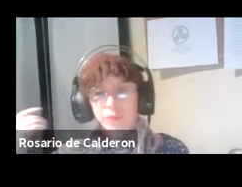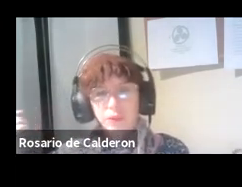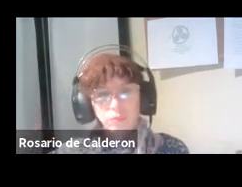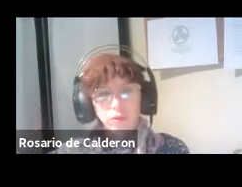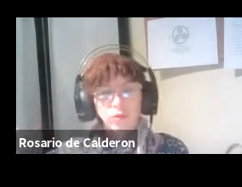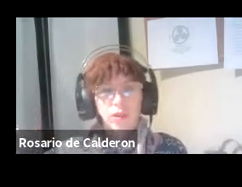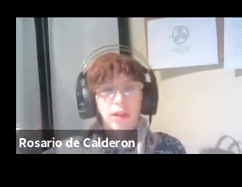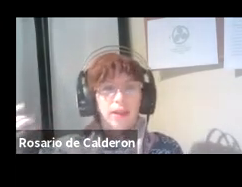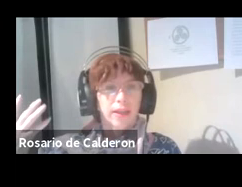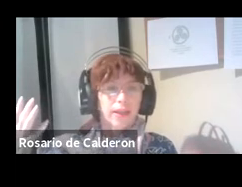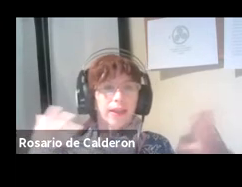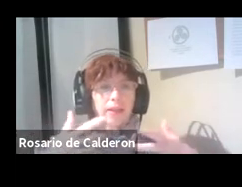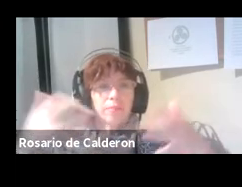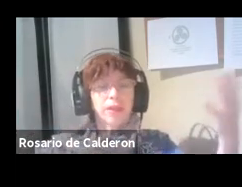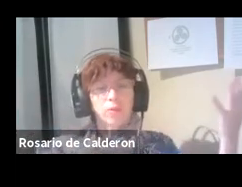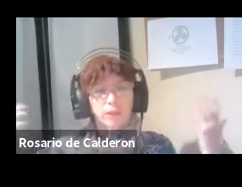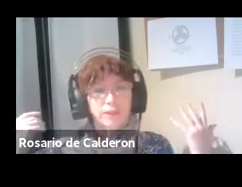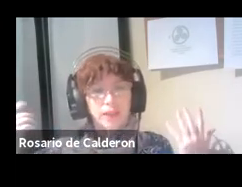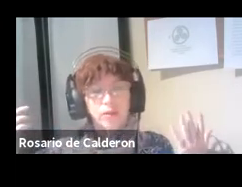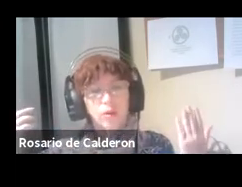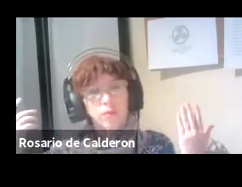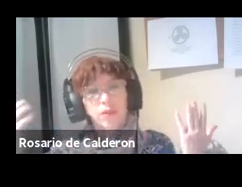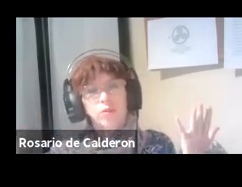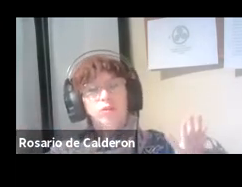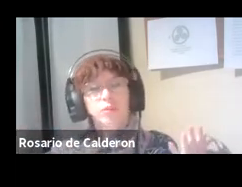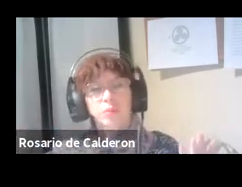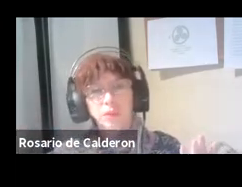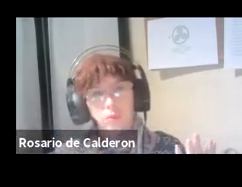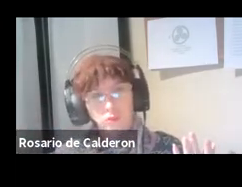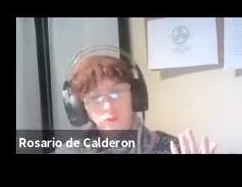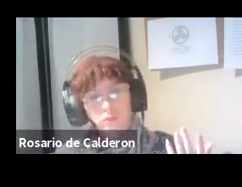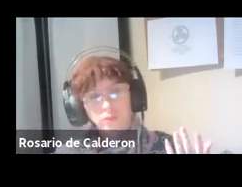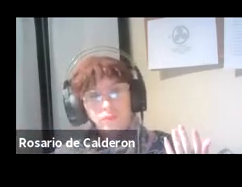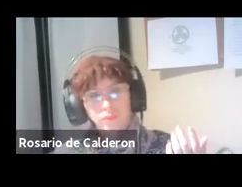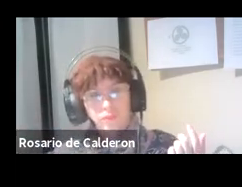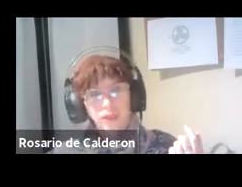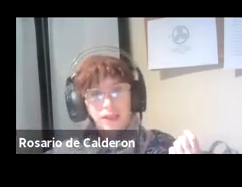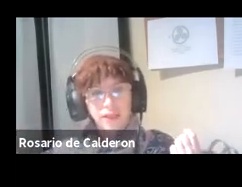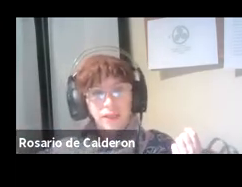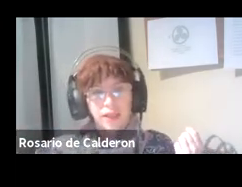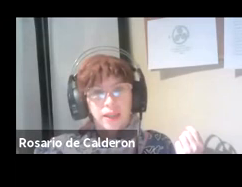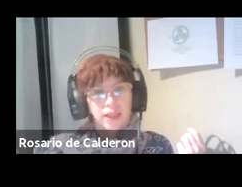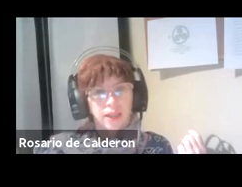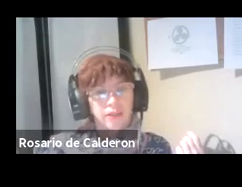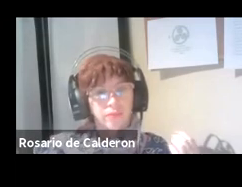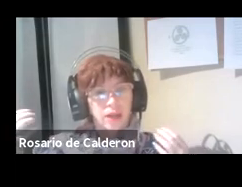percibimos el medio externo el medio donde vivimos verdad